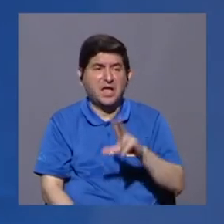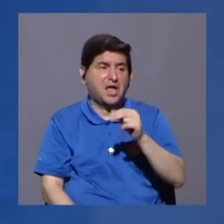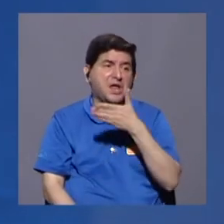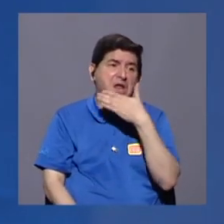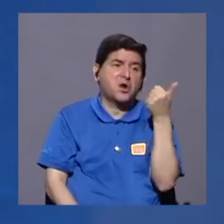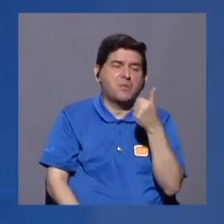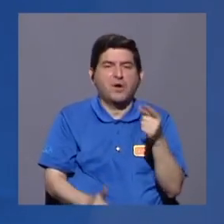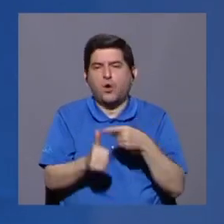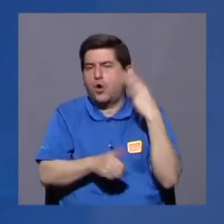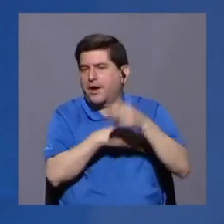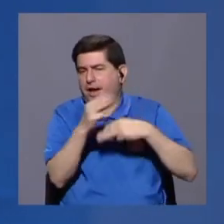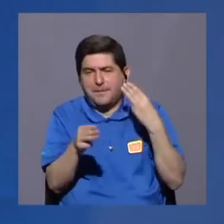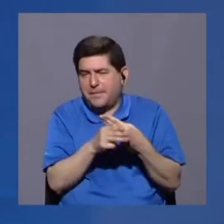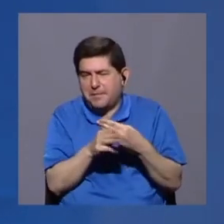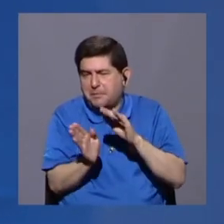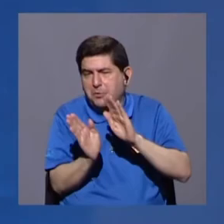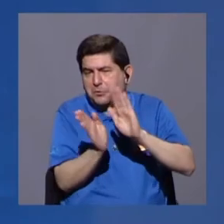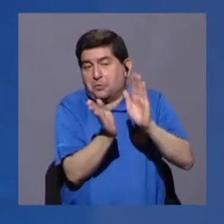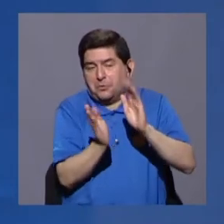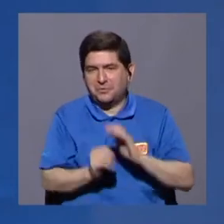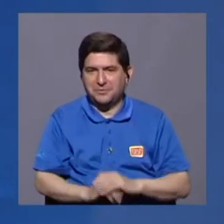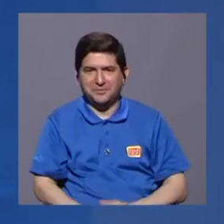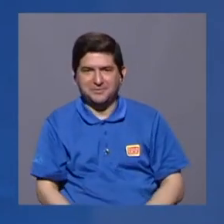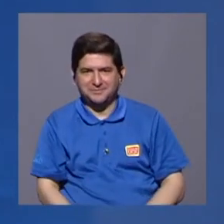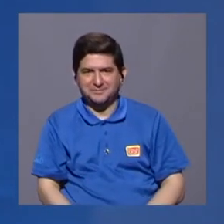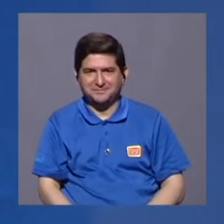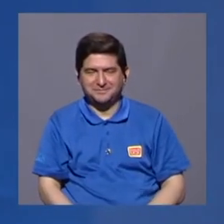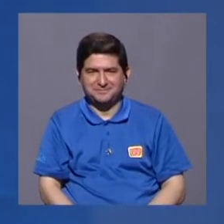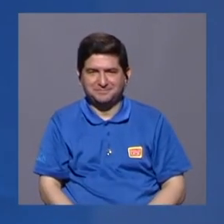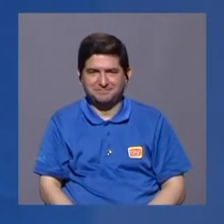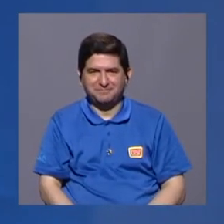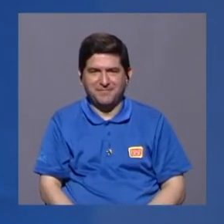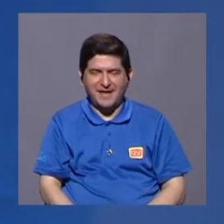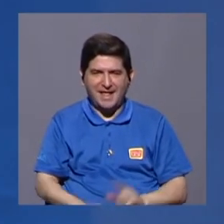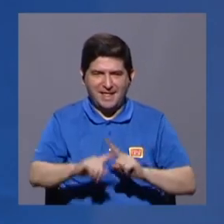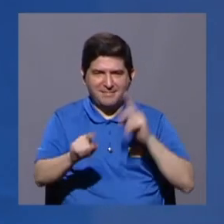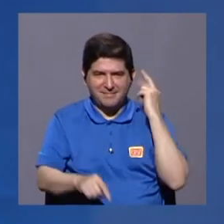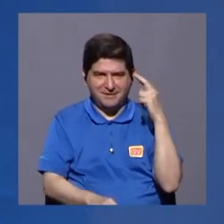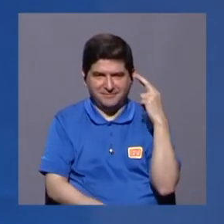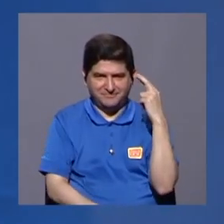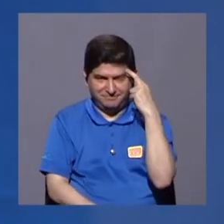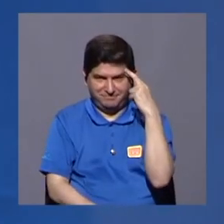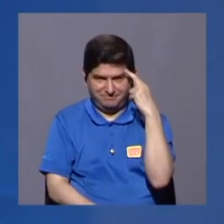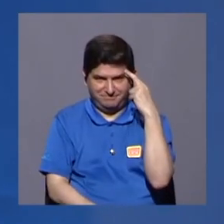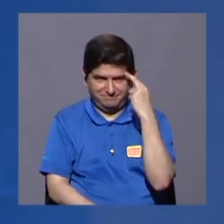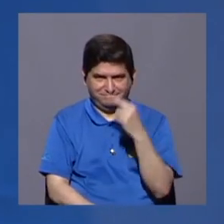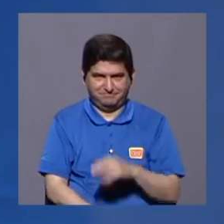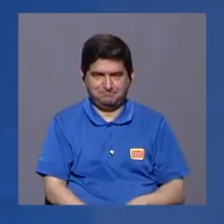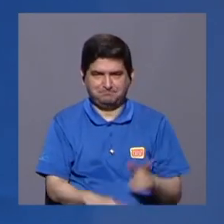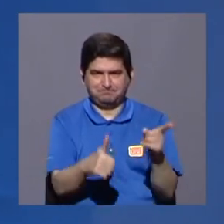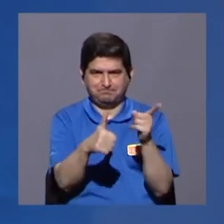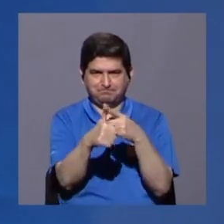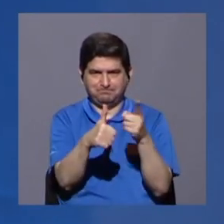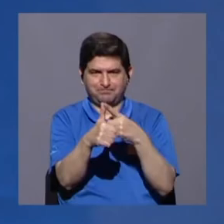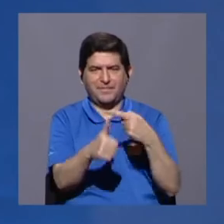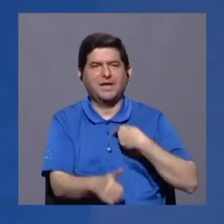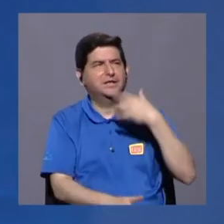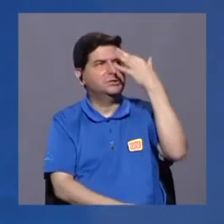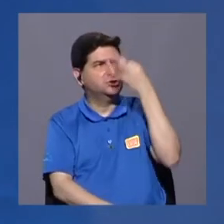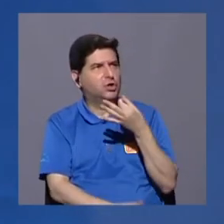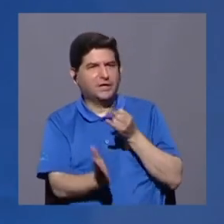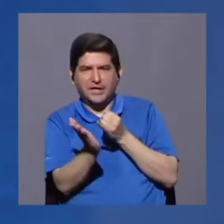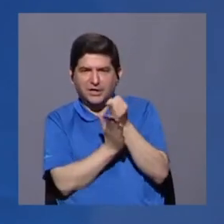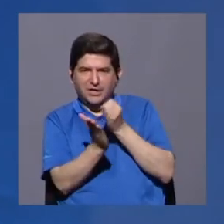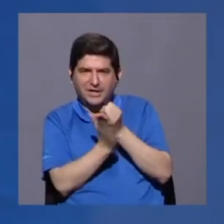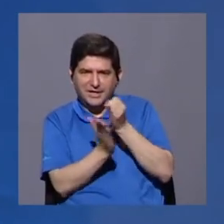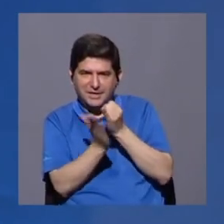primer mundo que lo desarrolle sí bueno hay varios motivos primero yo creo que la investigación